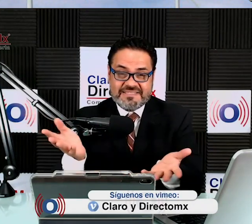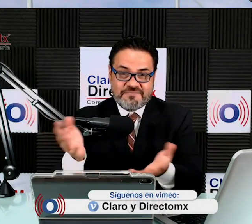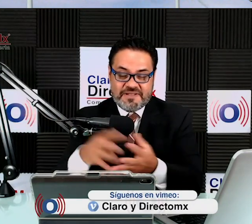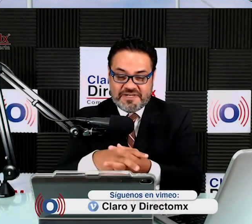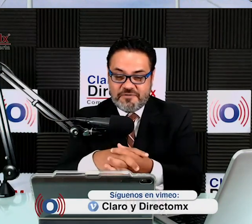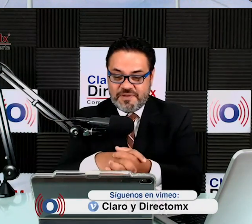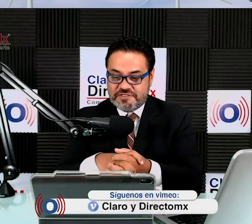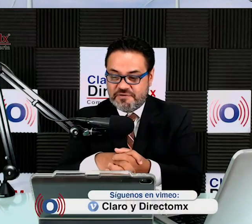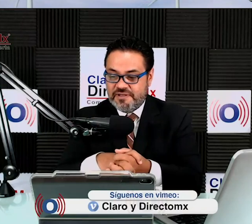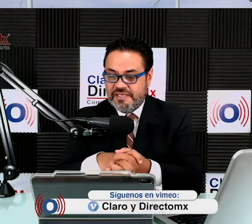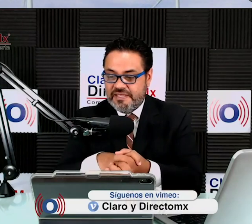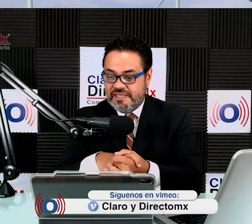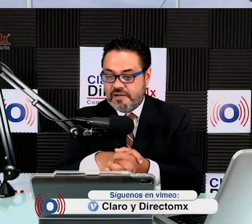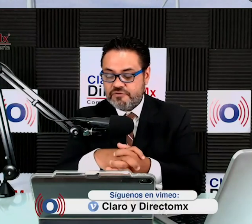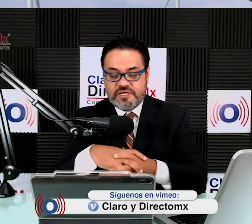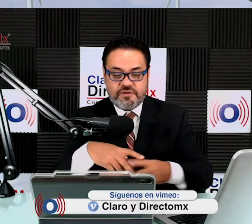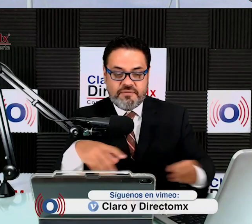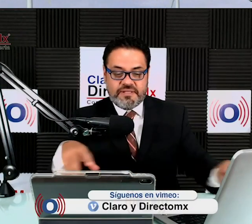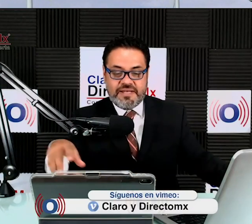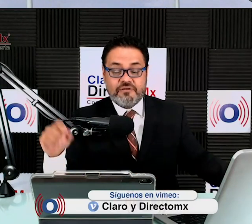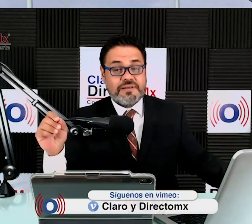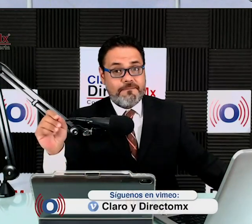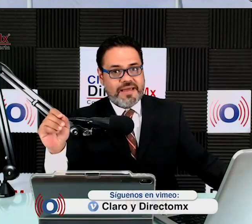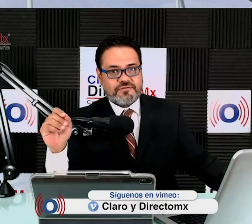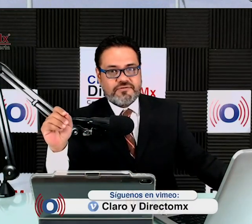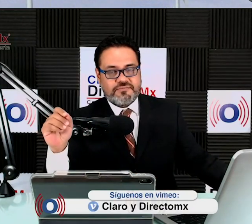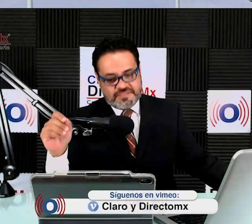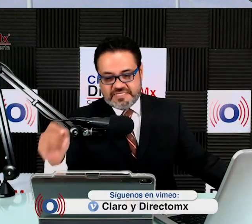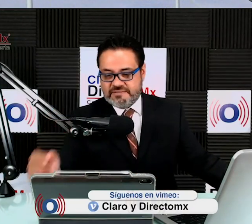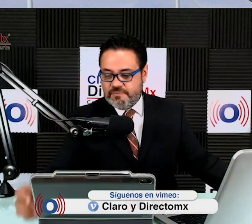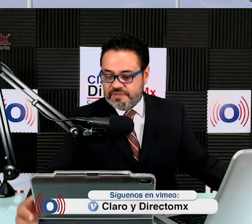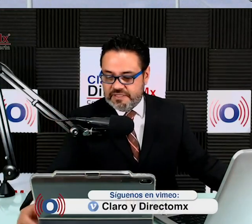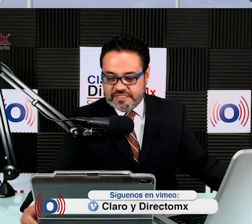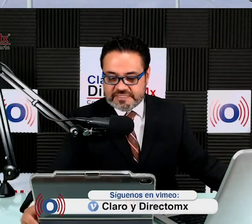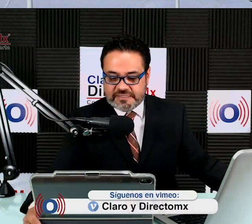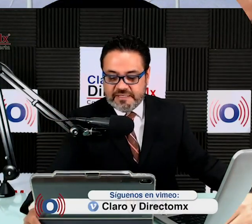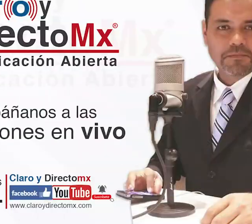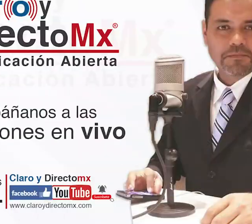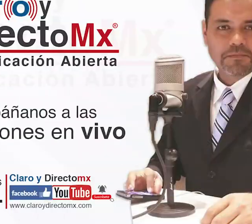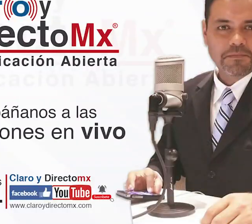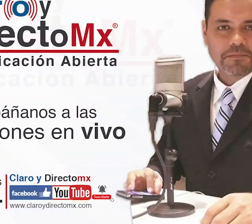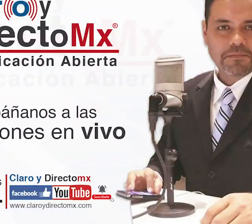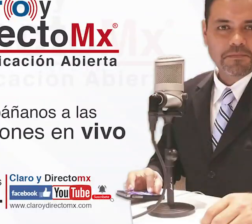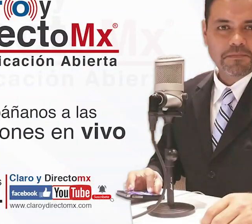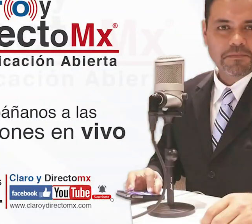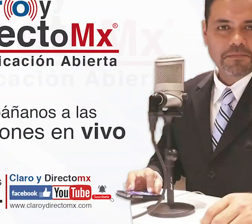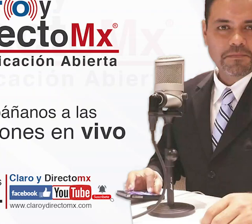están listas para entrar en operación y han anunciado que van a ir a los amparos. Así que se va a poner interesante.